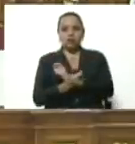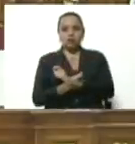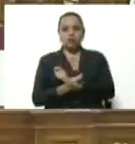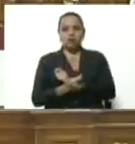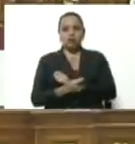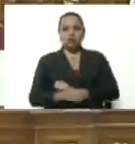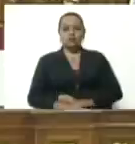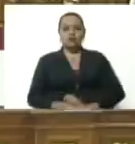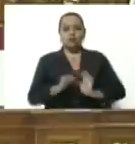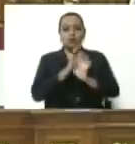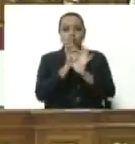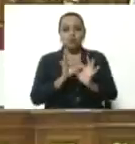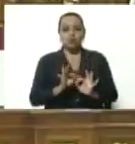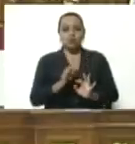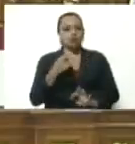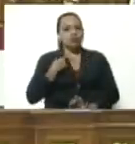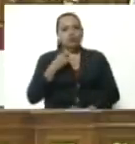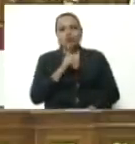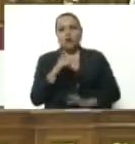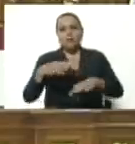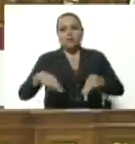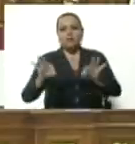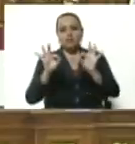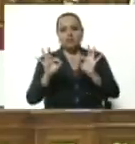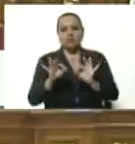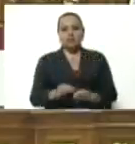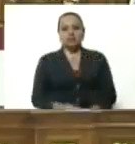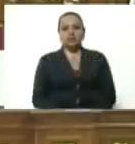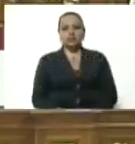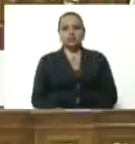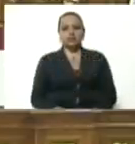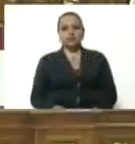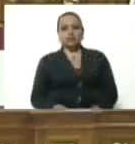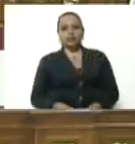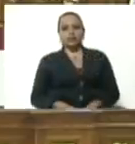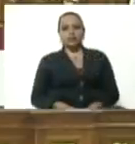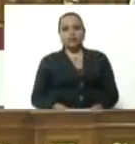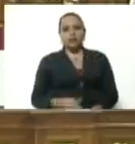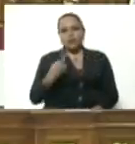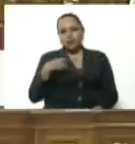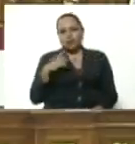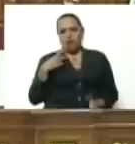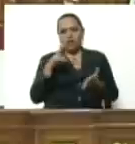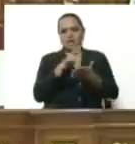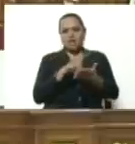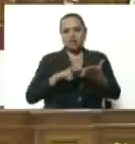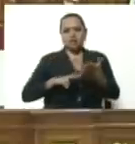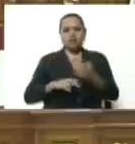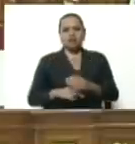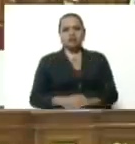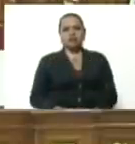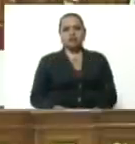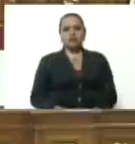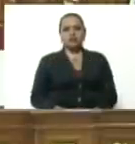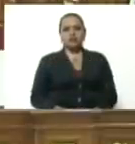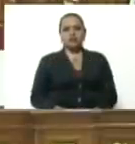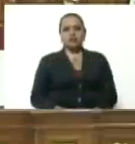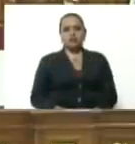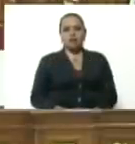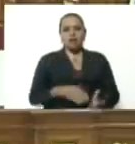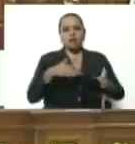un mero hecho, yo no soy especialista, me dice Pedro que no debo decir eso, pero uno a veces lee, pues, un mero hecho